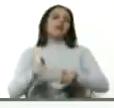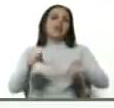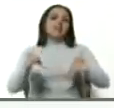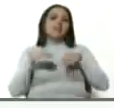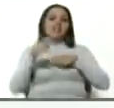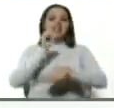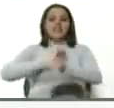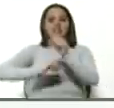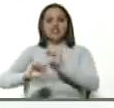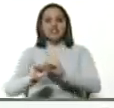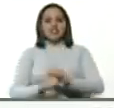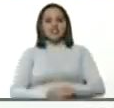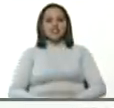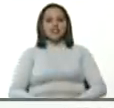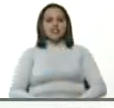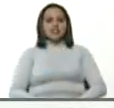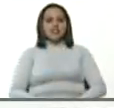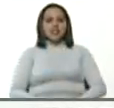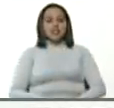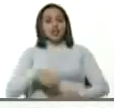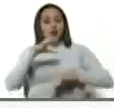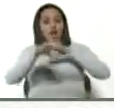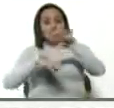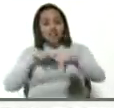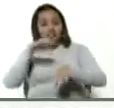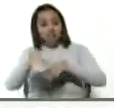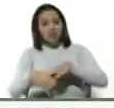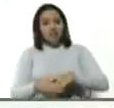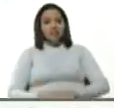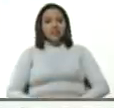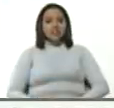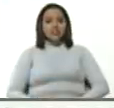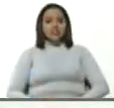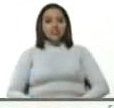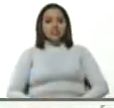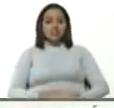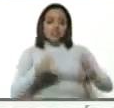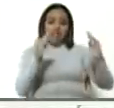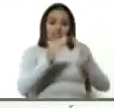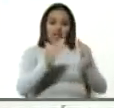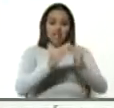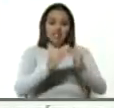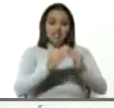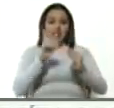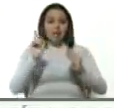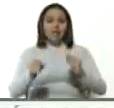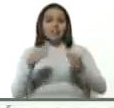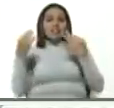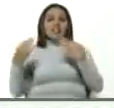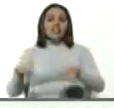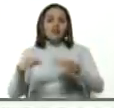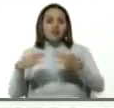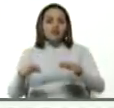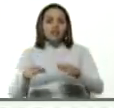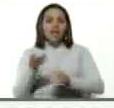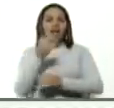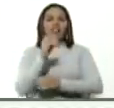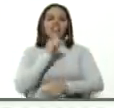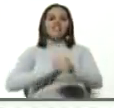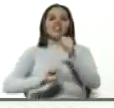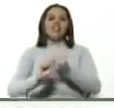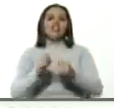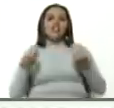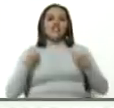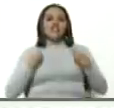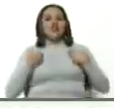la defensa de la fauna silvestre, de los animales domésticos, de la propia naturaleza, estamos defendiendo la